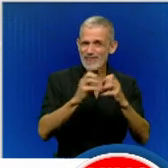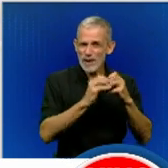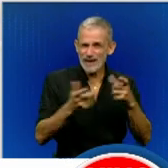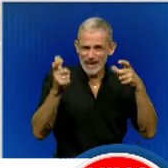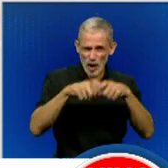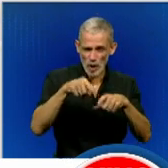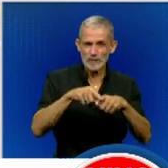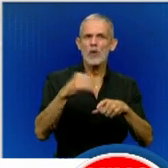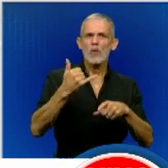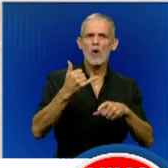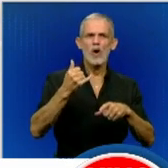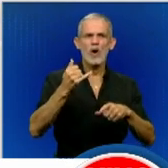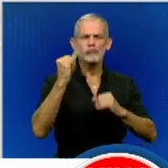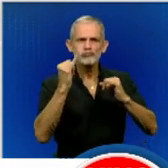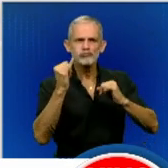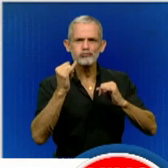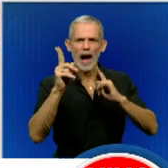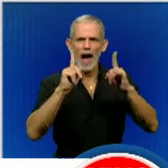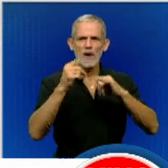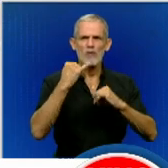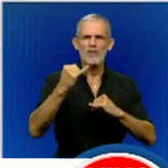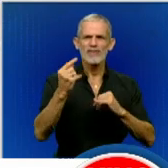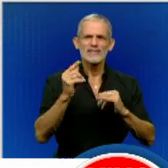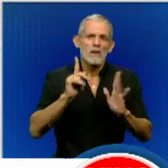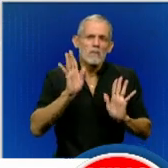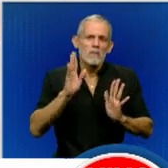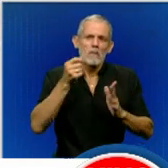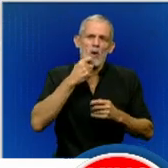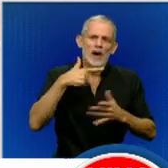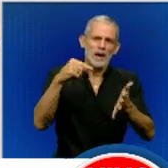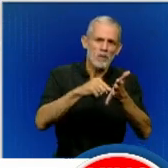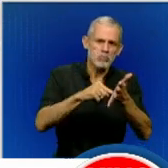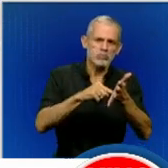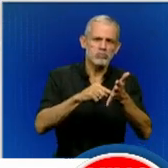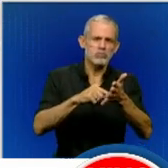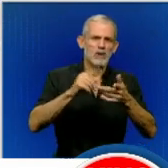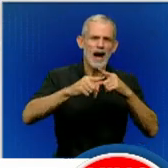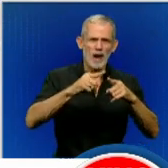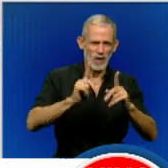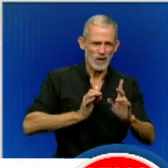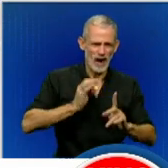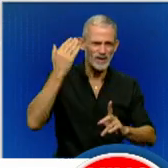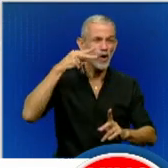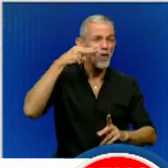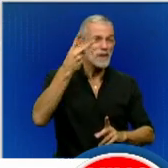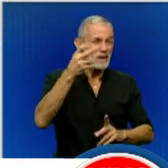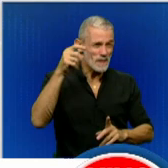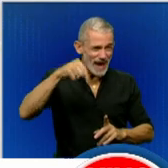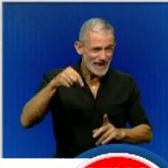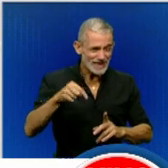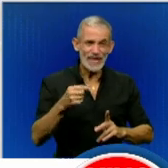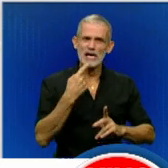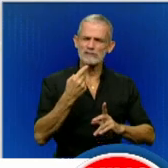hubo manifestaciones acerca de que en el caso particular de consenso a 2020 expresaban